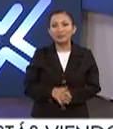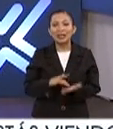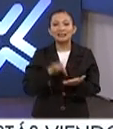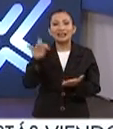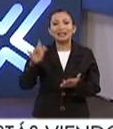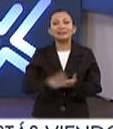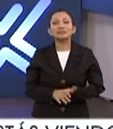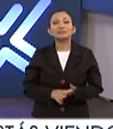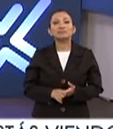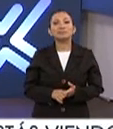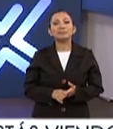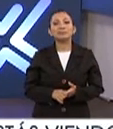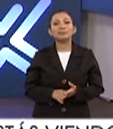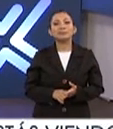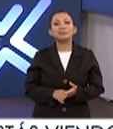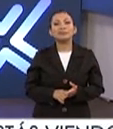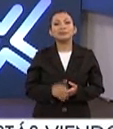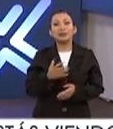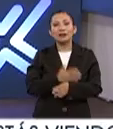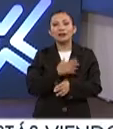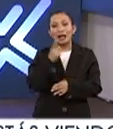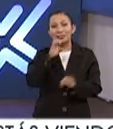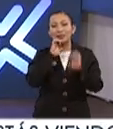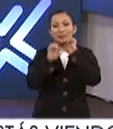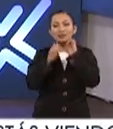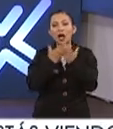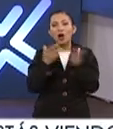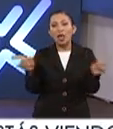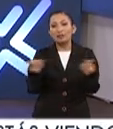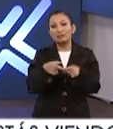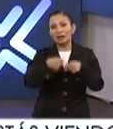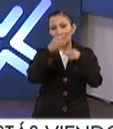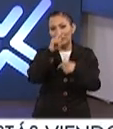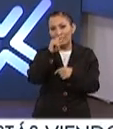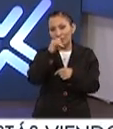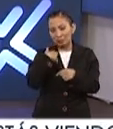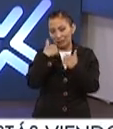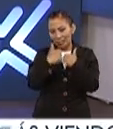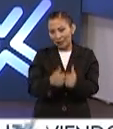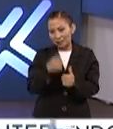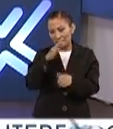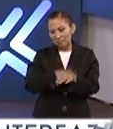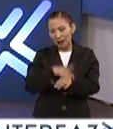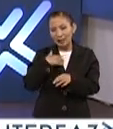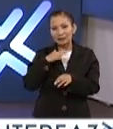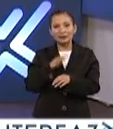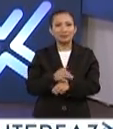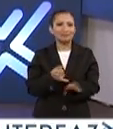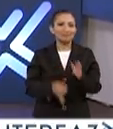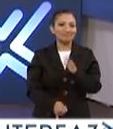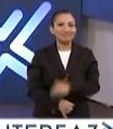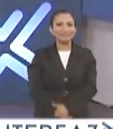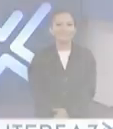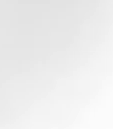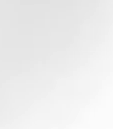Gracias. Gracias por acompañarnos en esta entrevista. Vamos a hacer una pausa en Interfaz, pero no se vayan, tenemos mucho más.